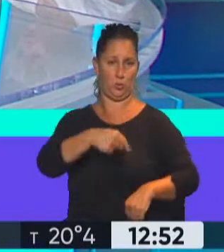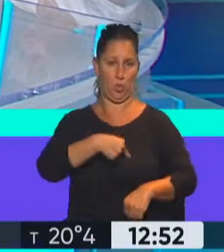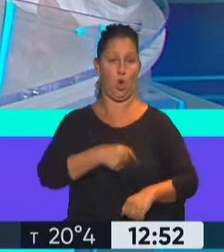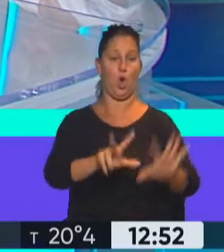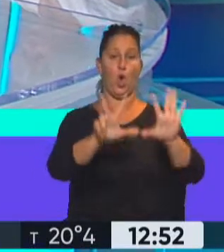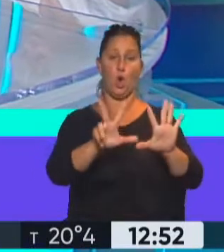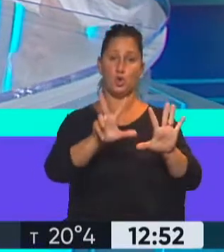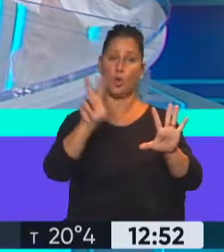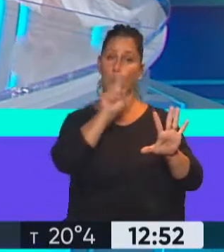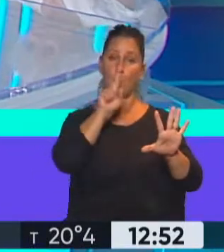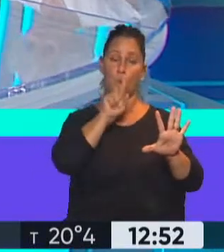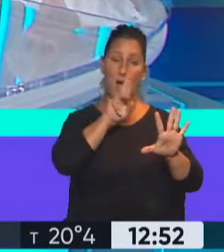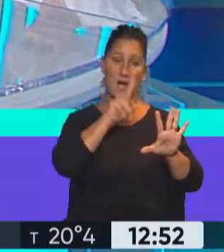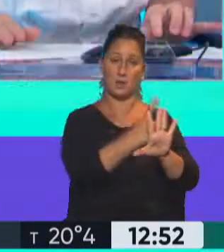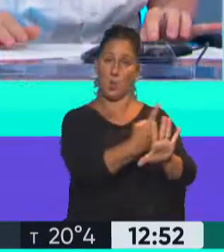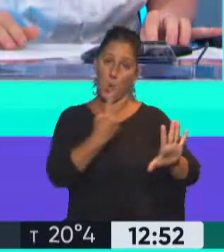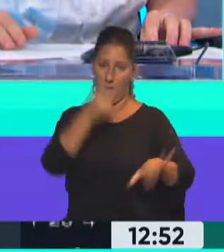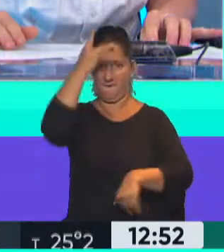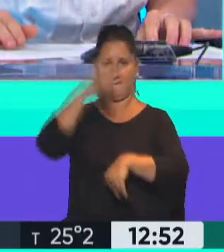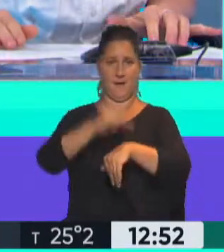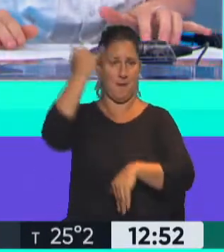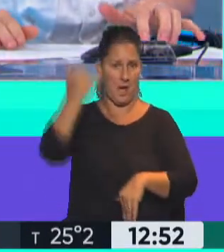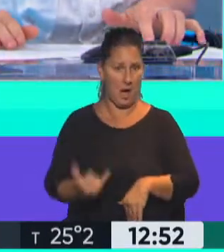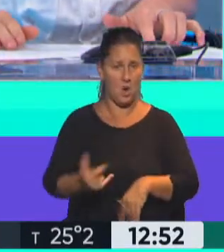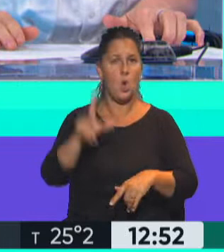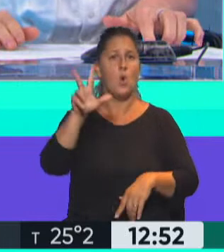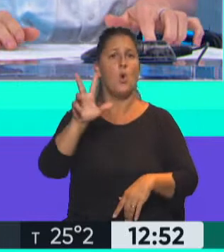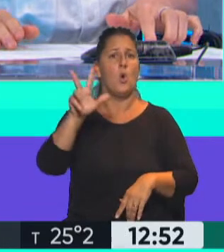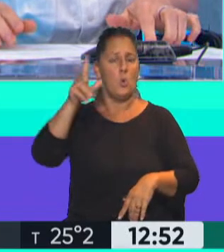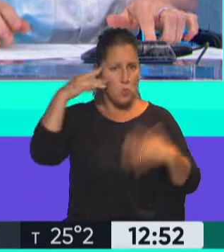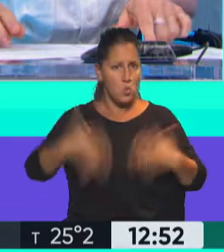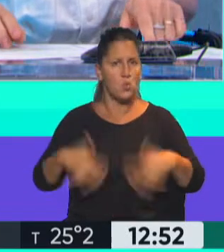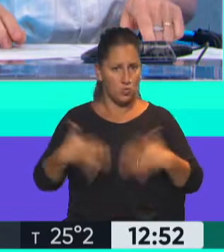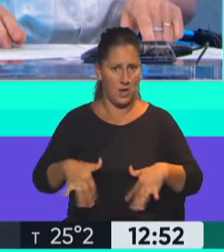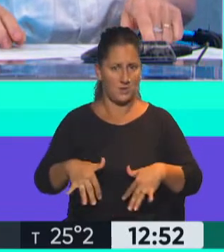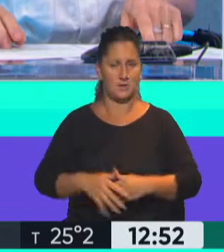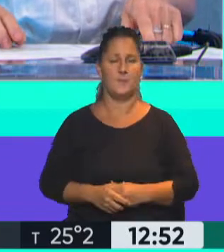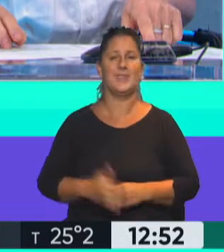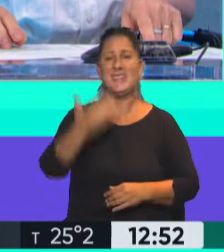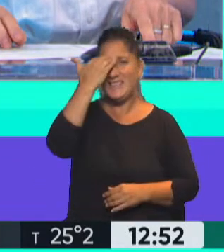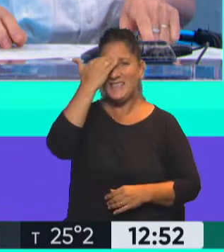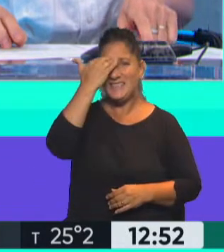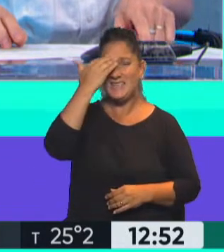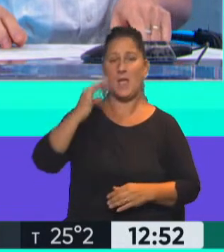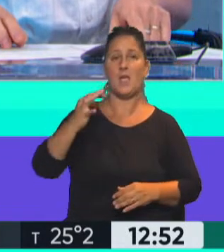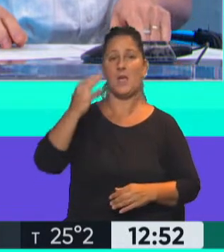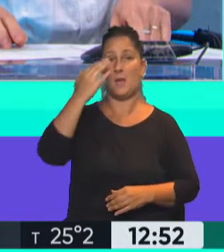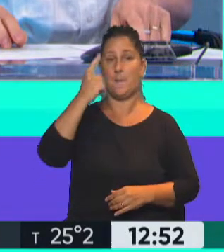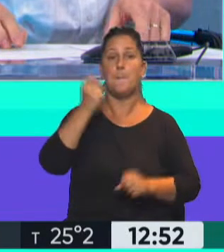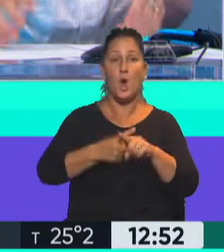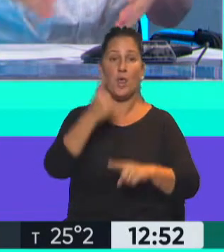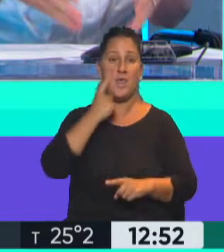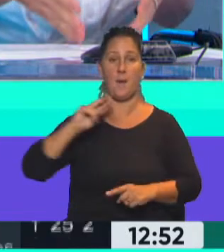ocho va a enfrentar la enfermedad un número alarmante terrible se mueren 15 mujeres por día